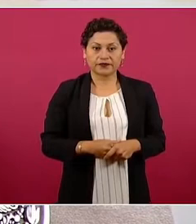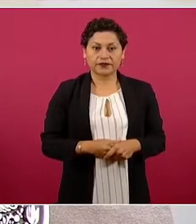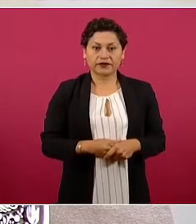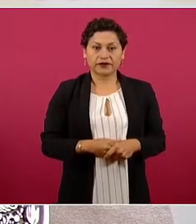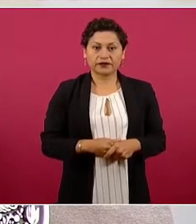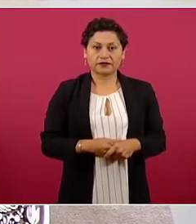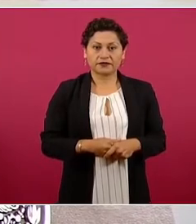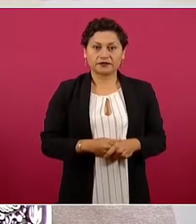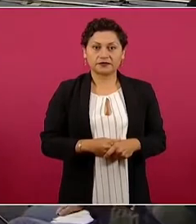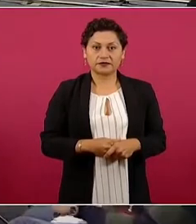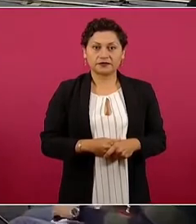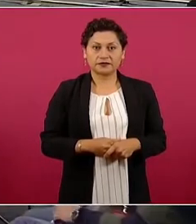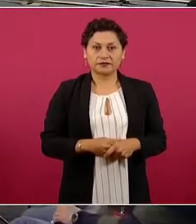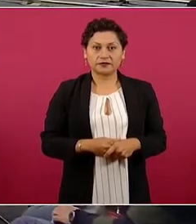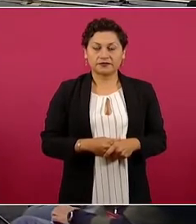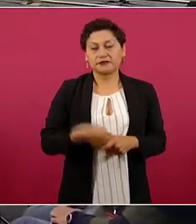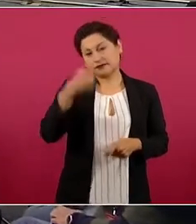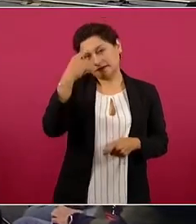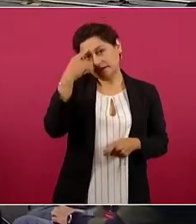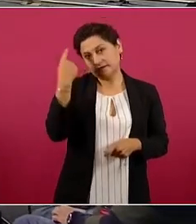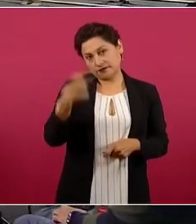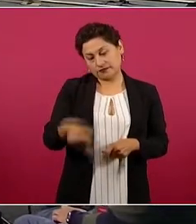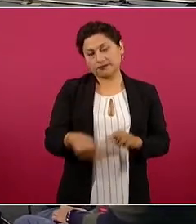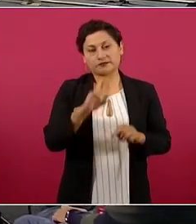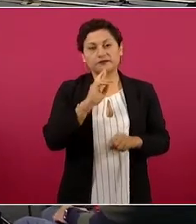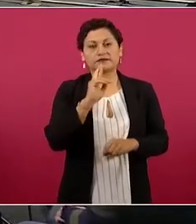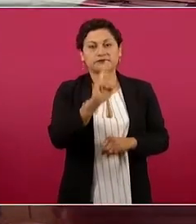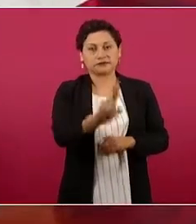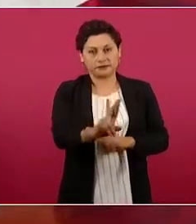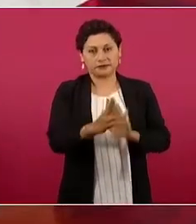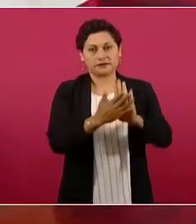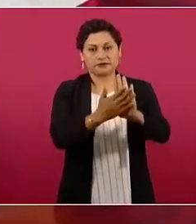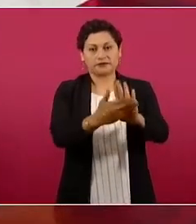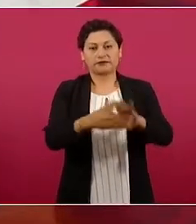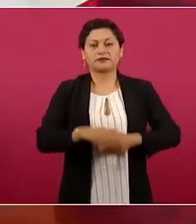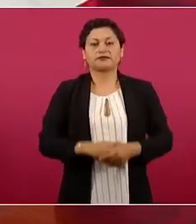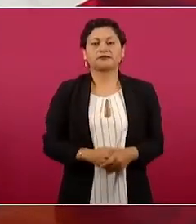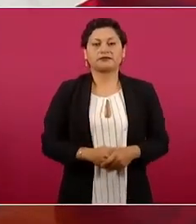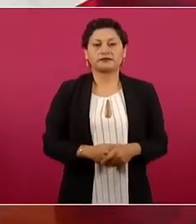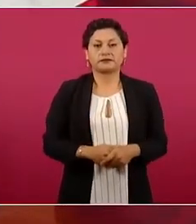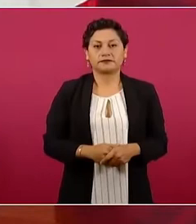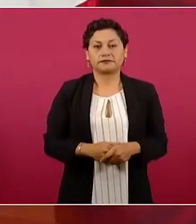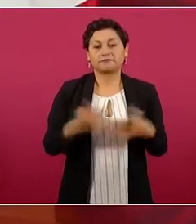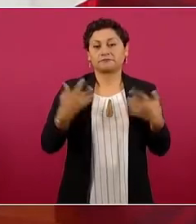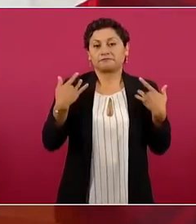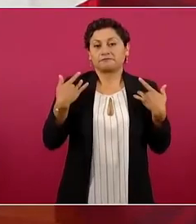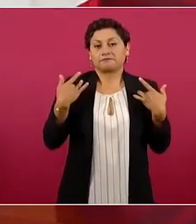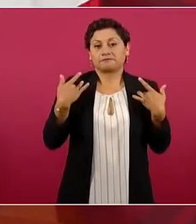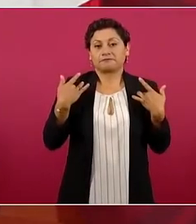Pero nada más para le contesto a la señora, con todo respeto. Safo.